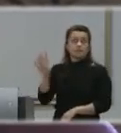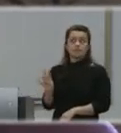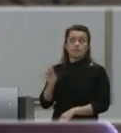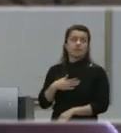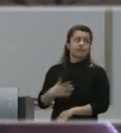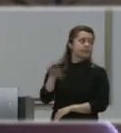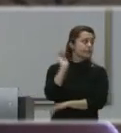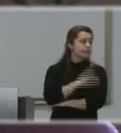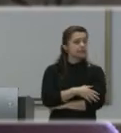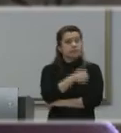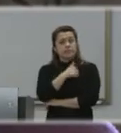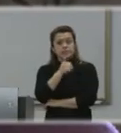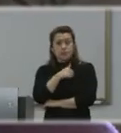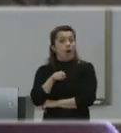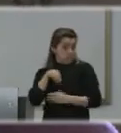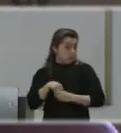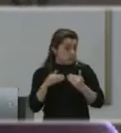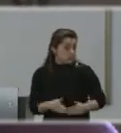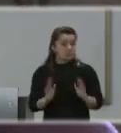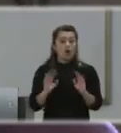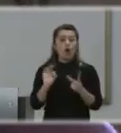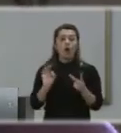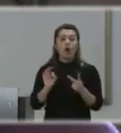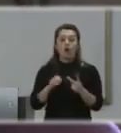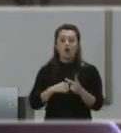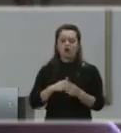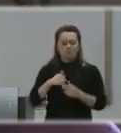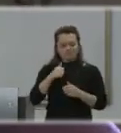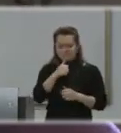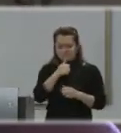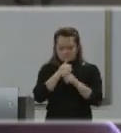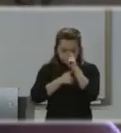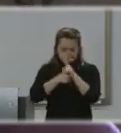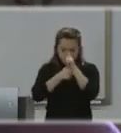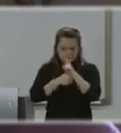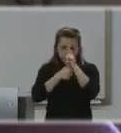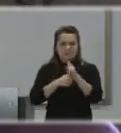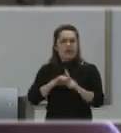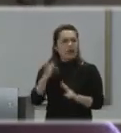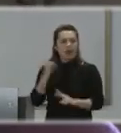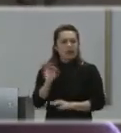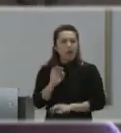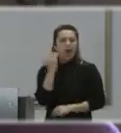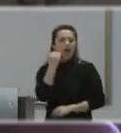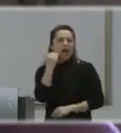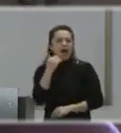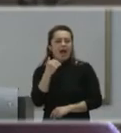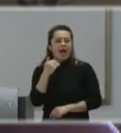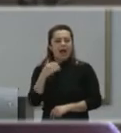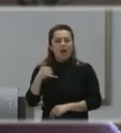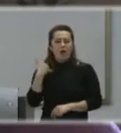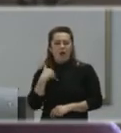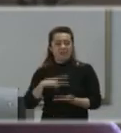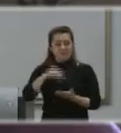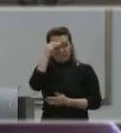tenga, o alguien que no sea capaz de soportar, o la típica adolescente que no aprenda